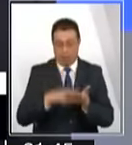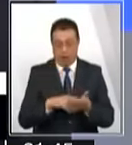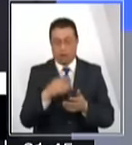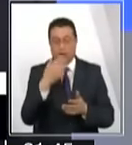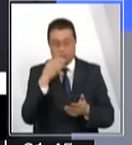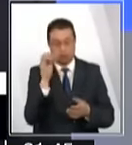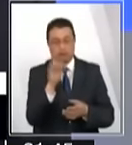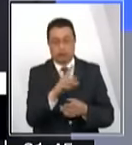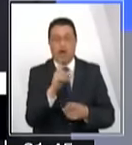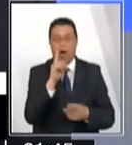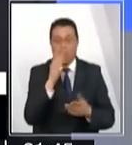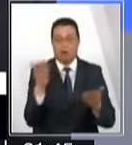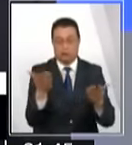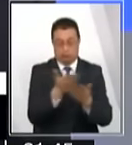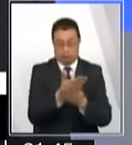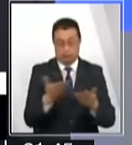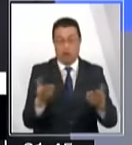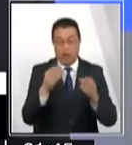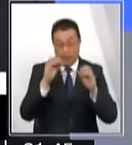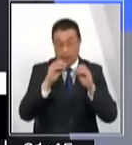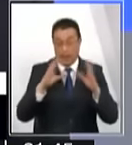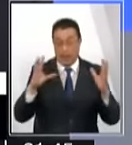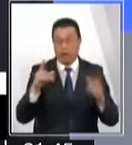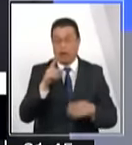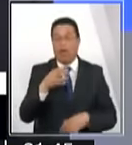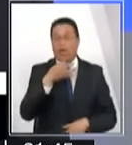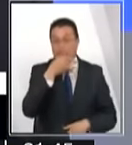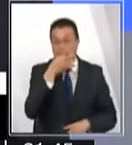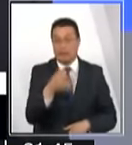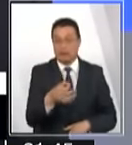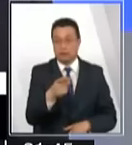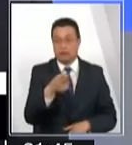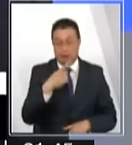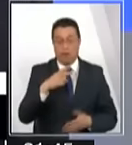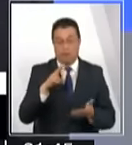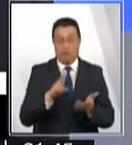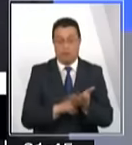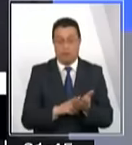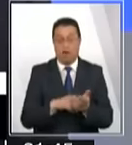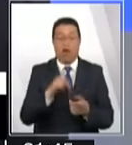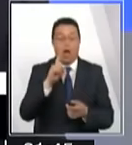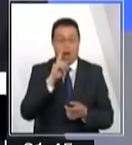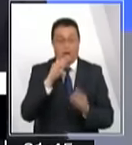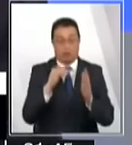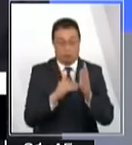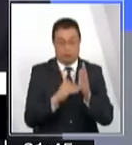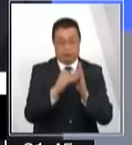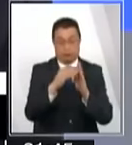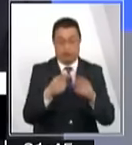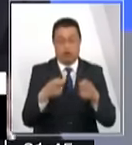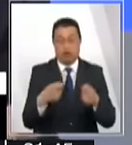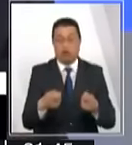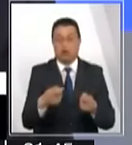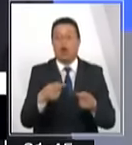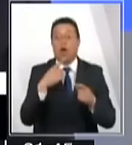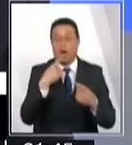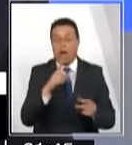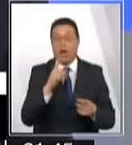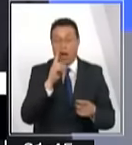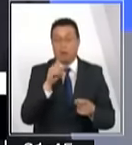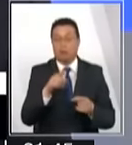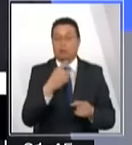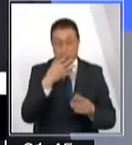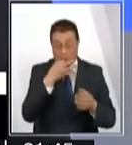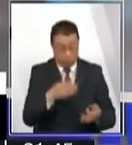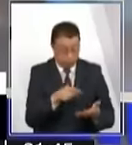dirigida clara que señala que efectivamente hay incremento de costo habrán habido declaraciones textualmente